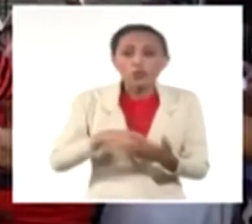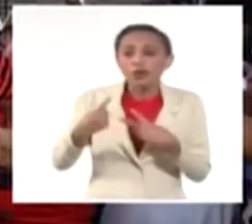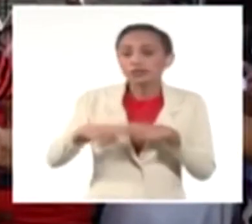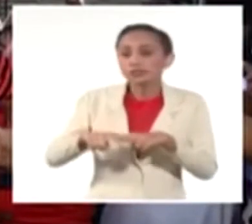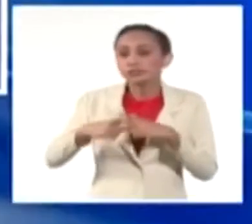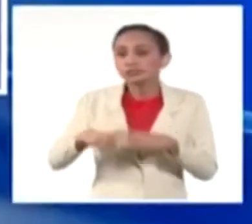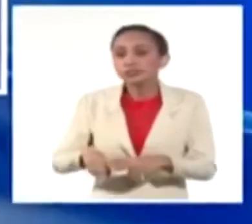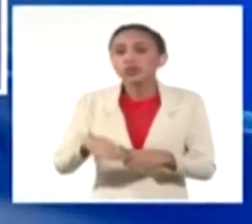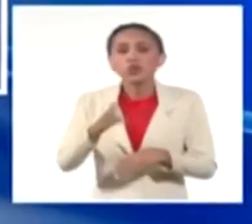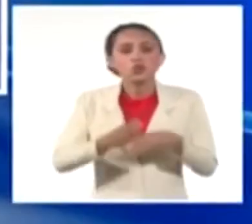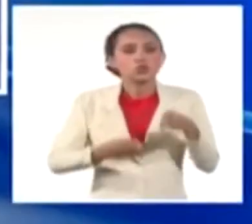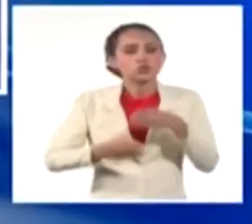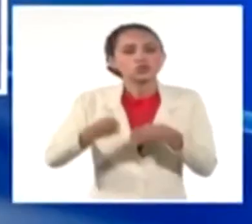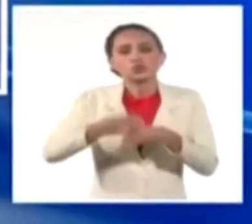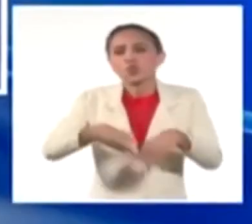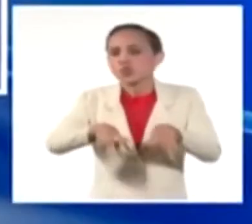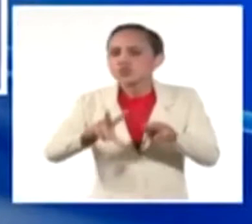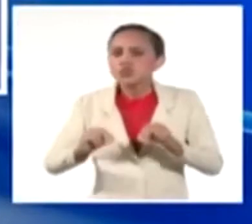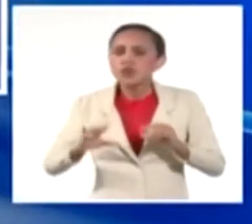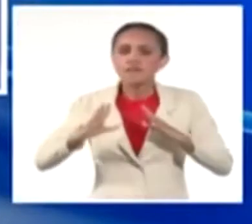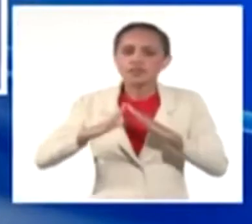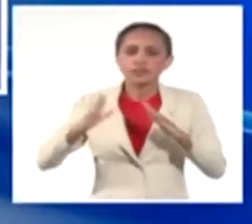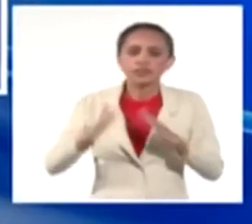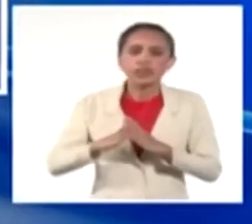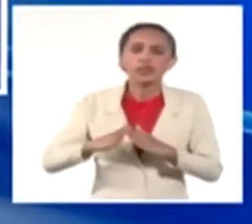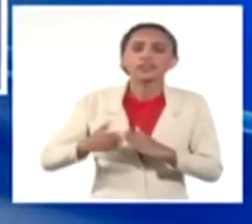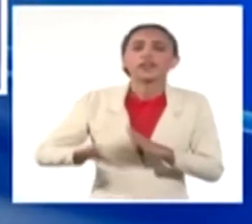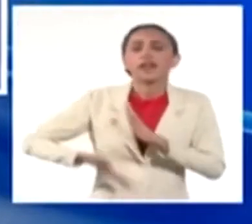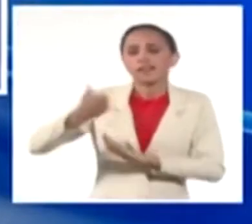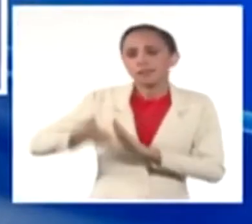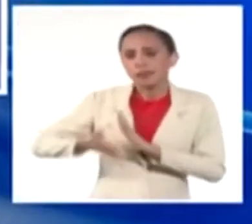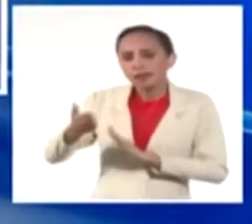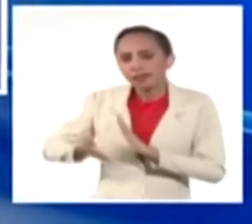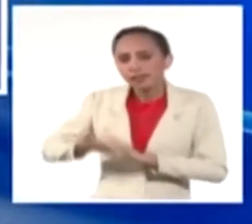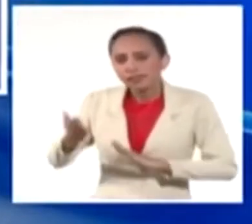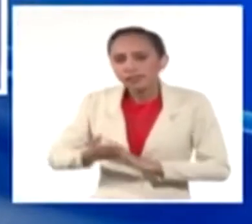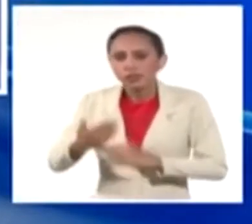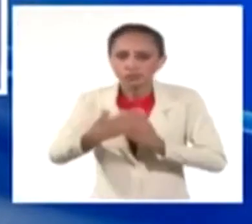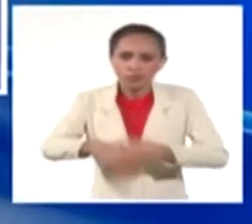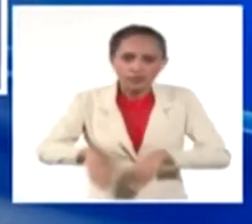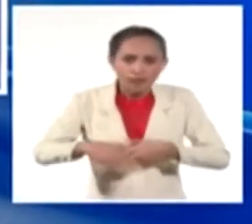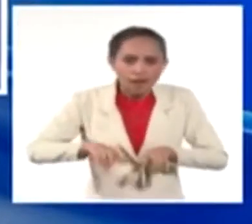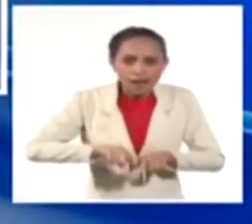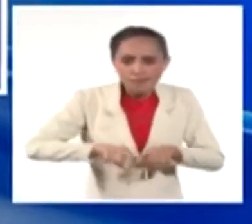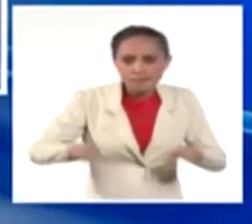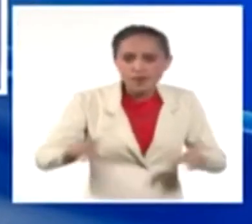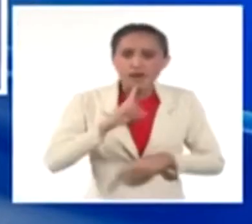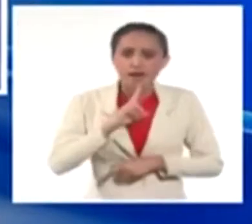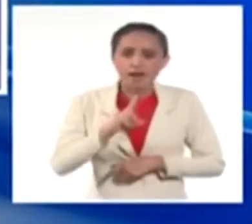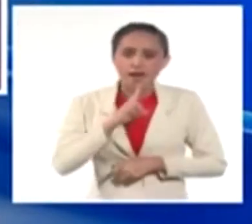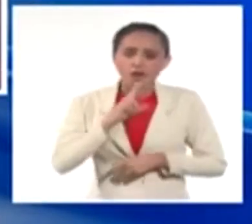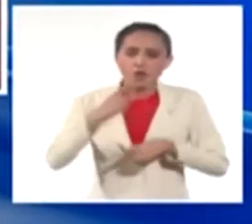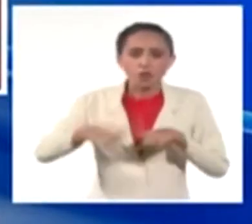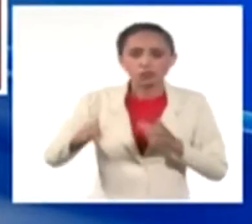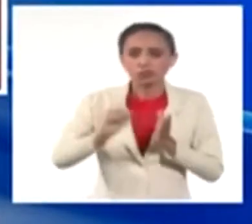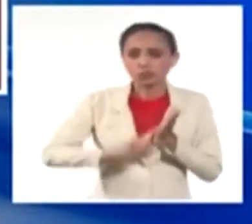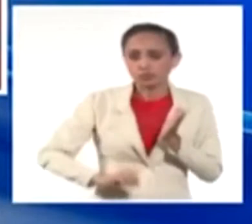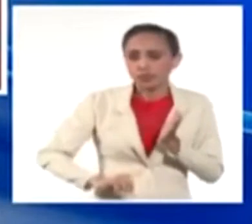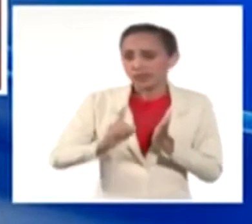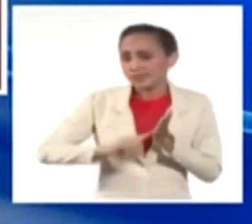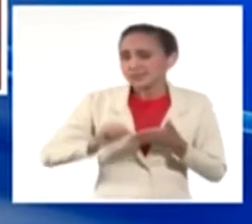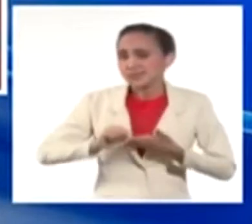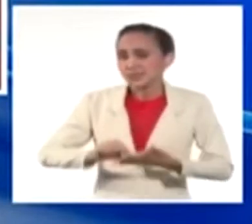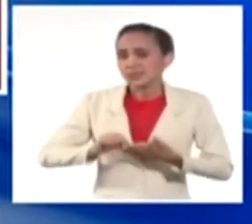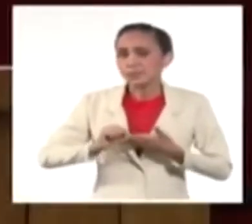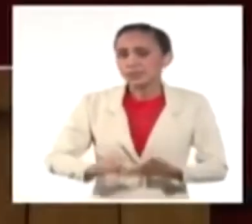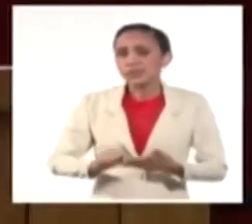construcción de nuevas viviendas, reparación de viales, redes hidráulicas e instalaciones de servicio como los